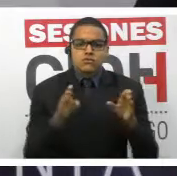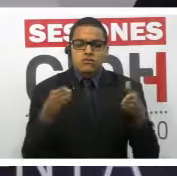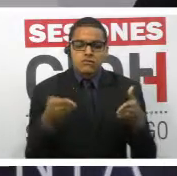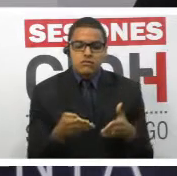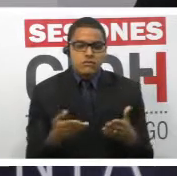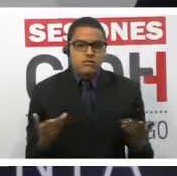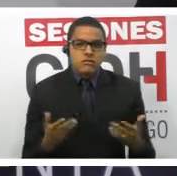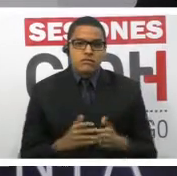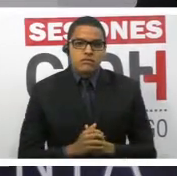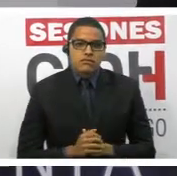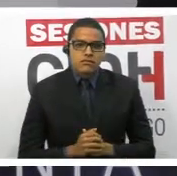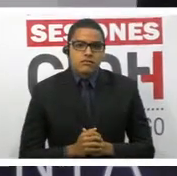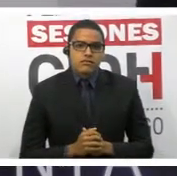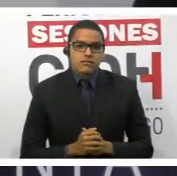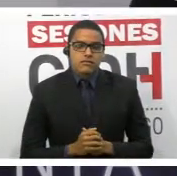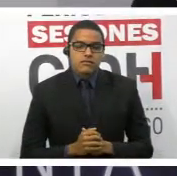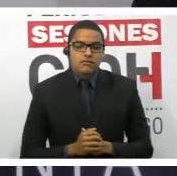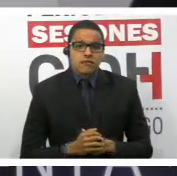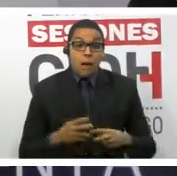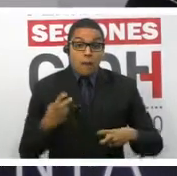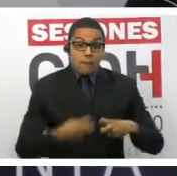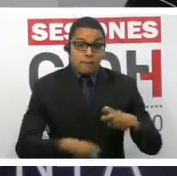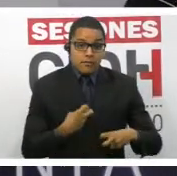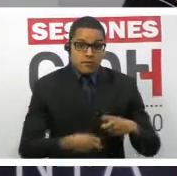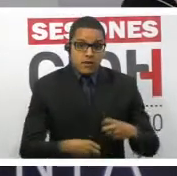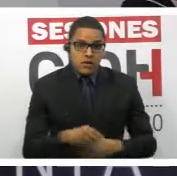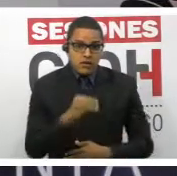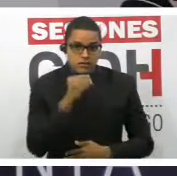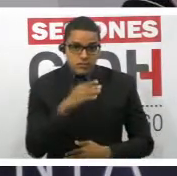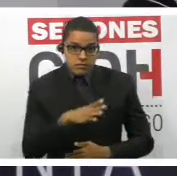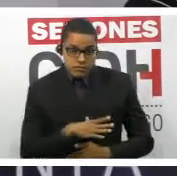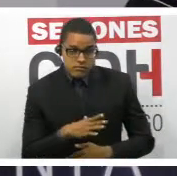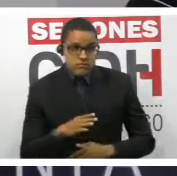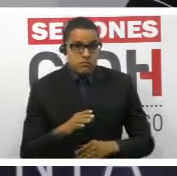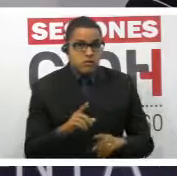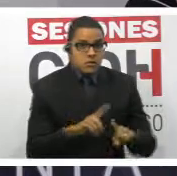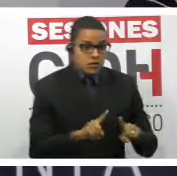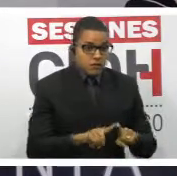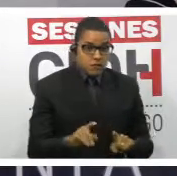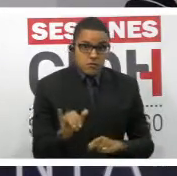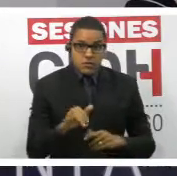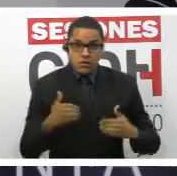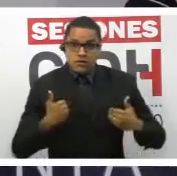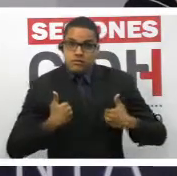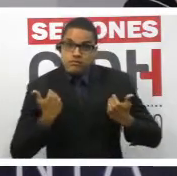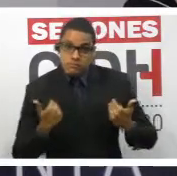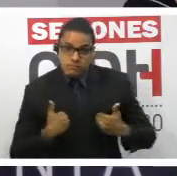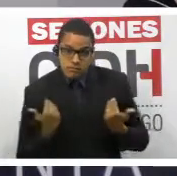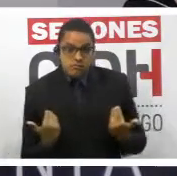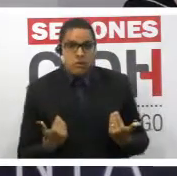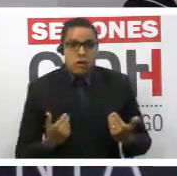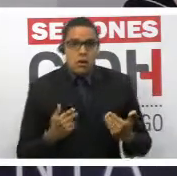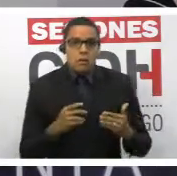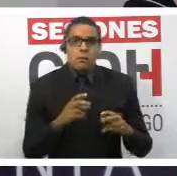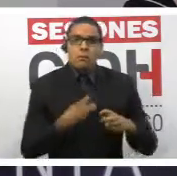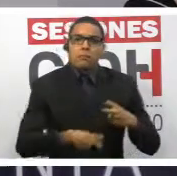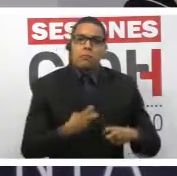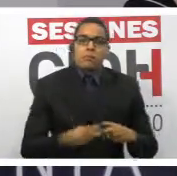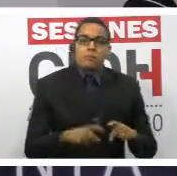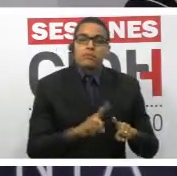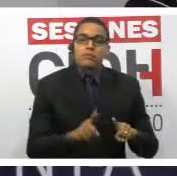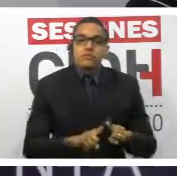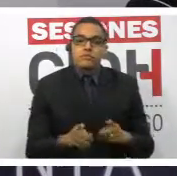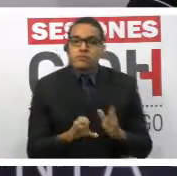women and girls with disabilities in the americas propias of the heart in